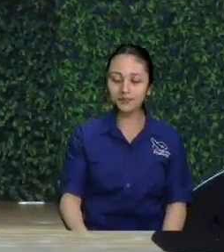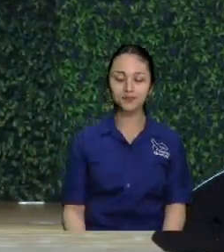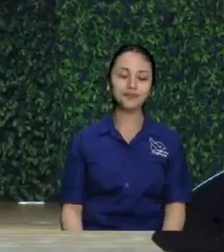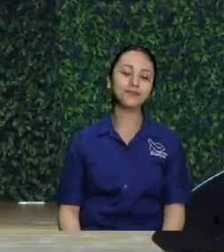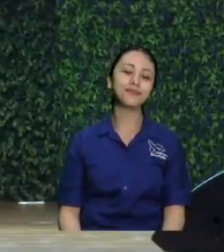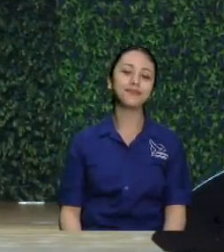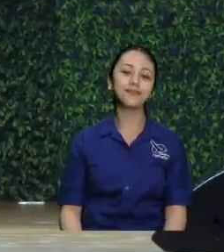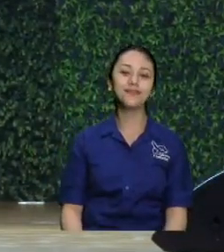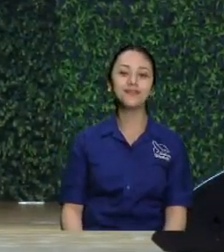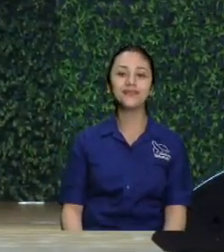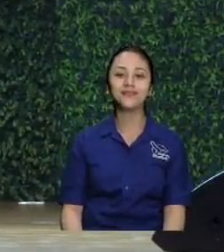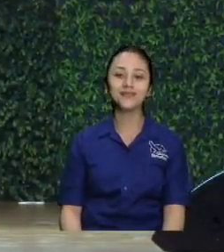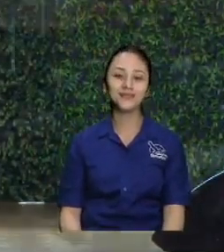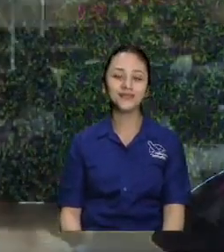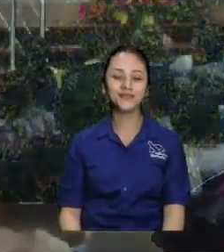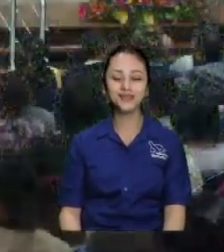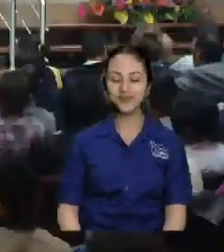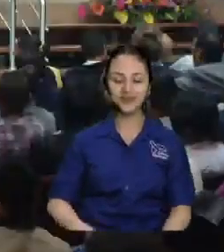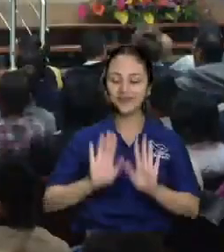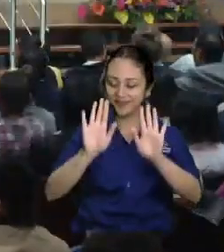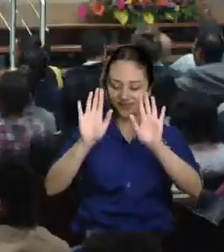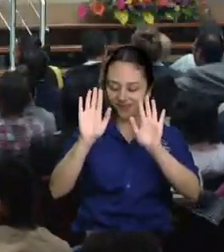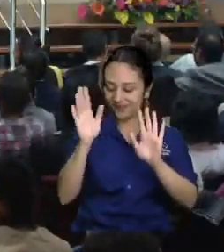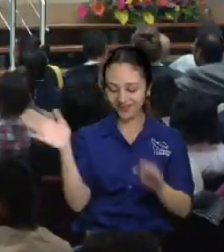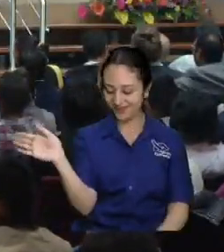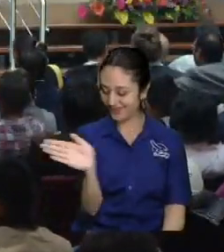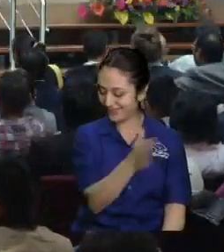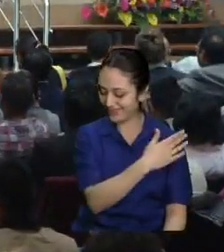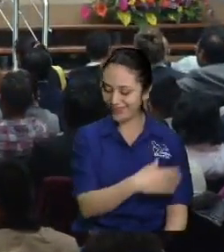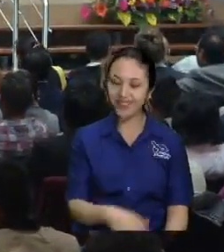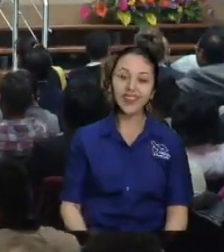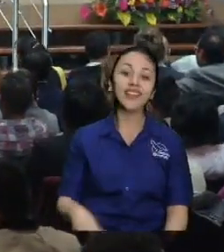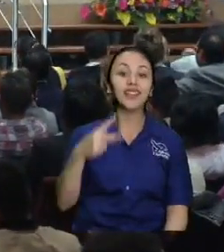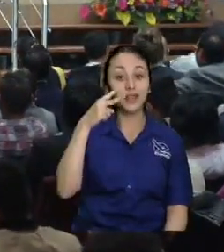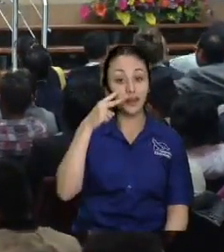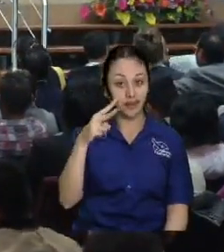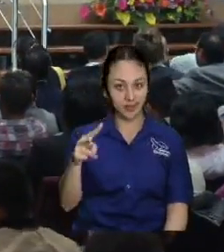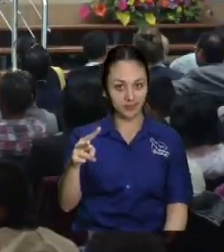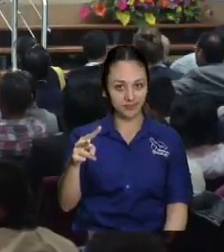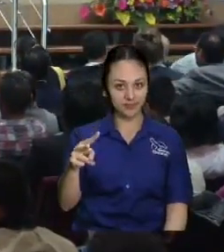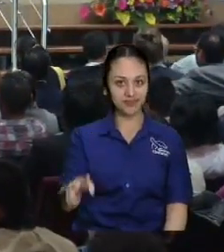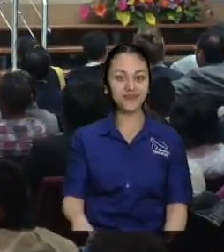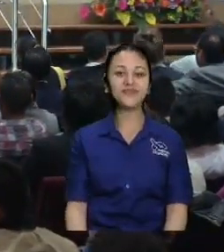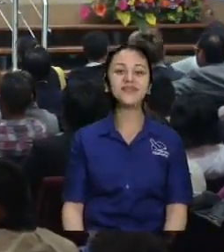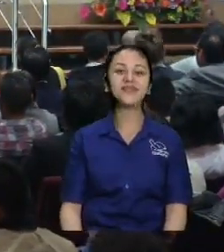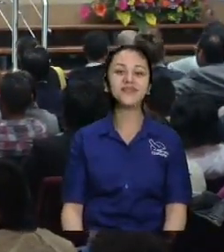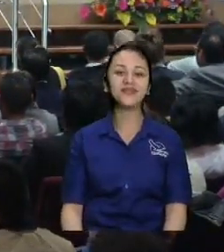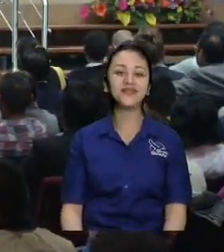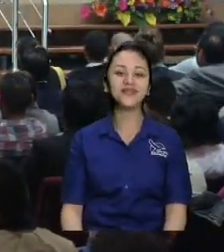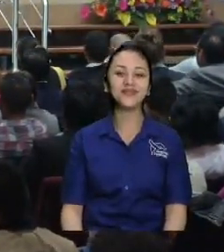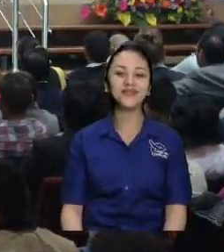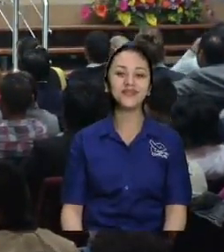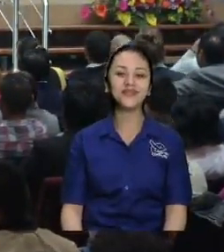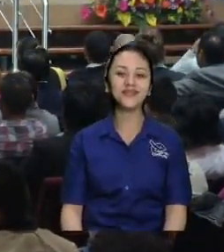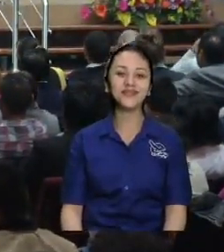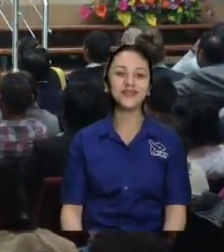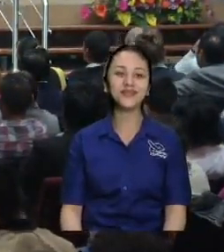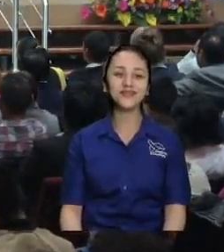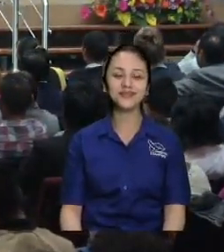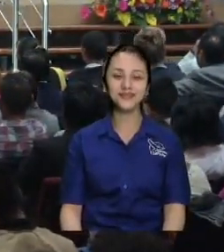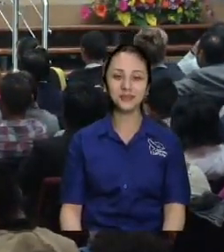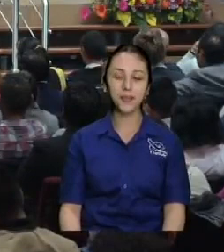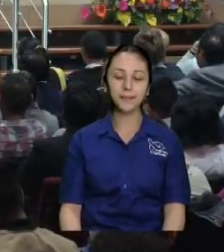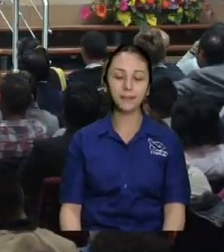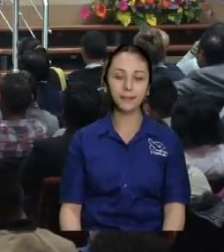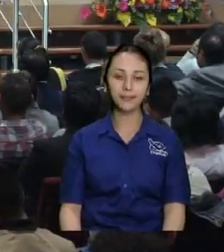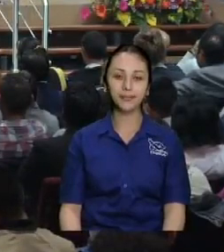se casen, jóvenes. Bueno, sigamos acá. Entonces, mira pues, Padre Santo, ¿cómo voy? Me faltan unos cuantos